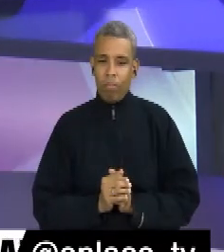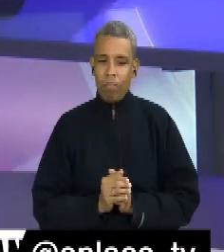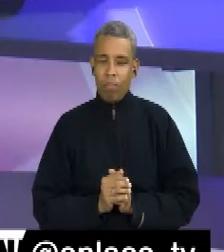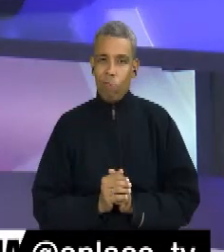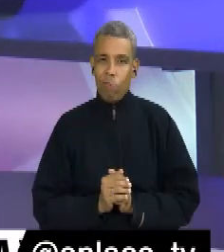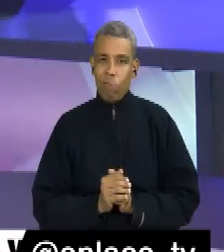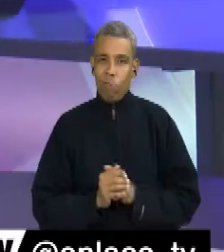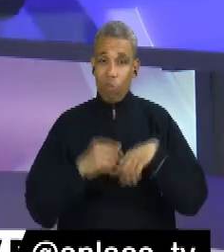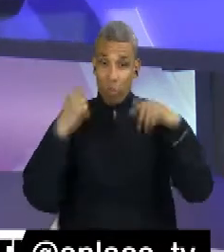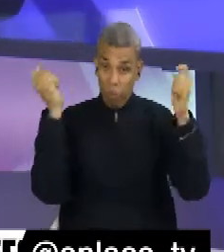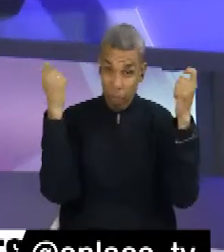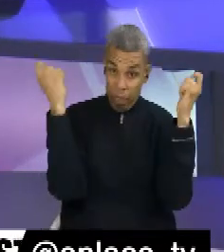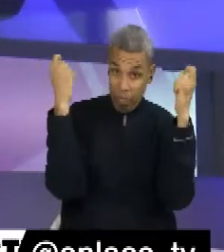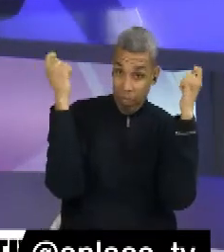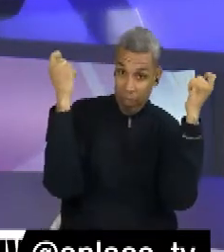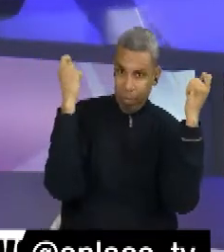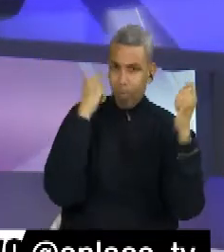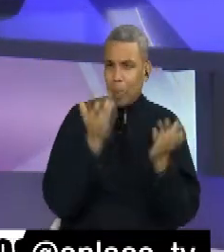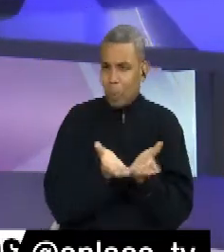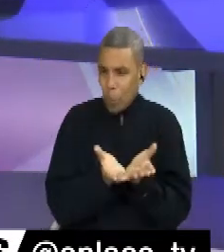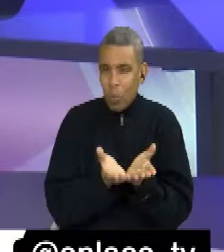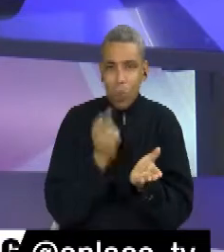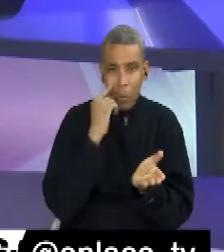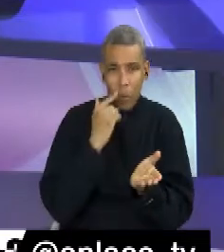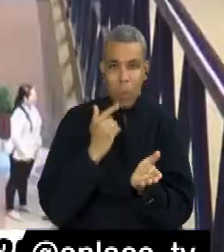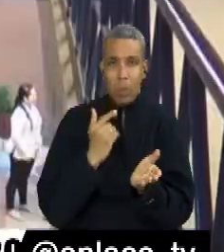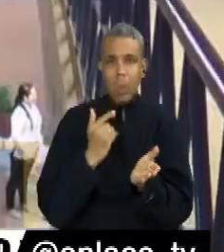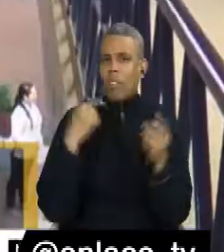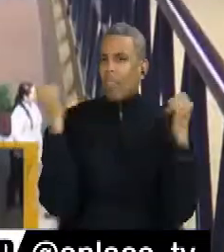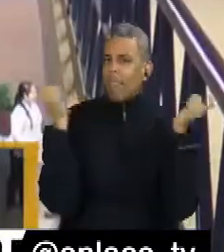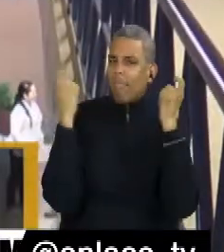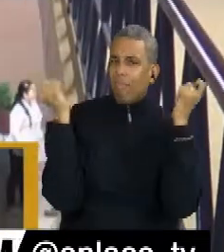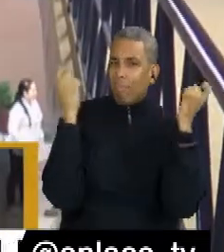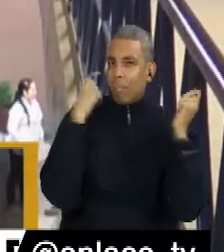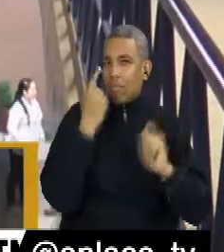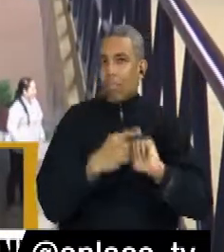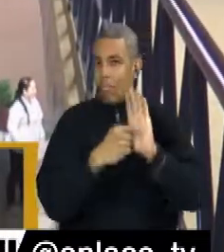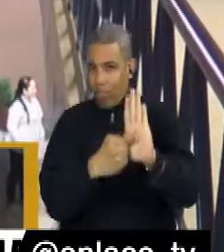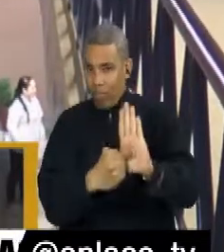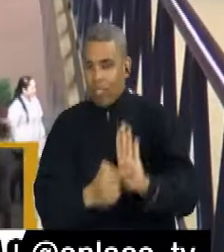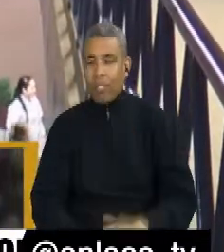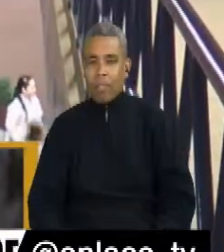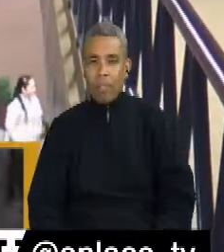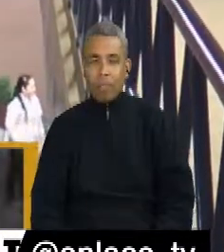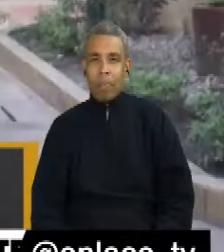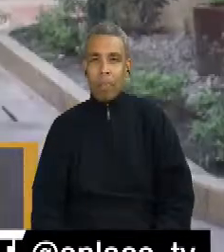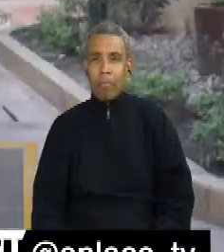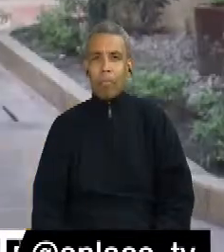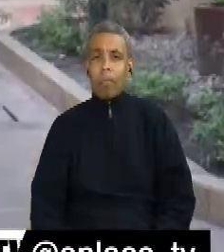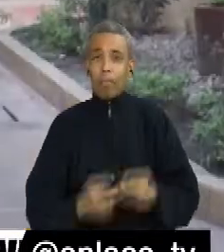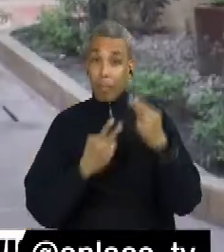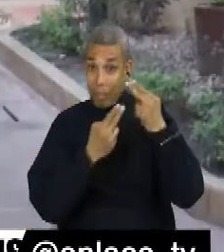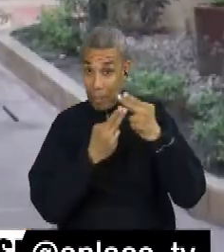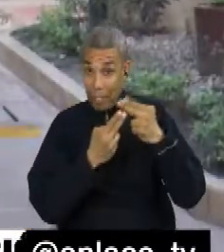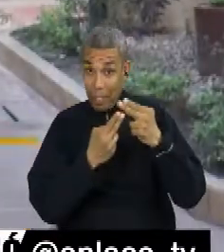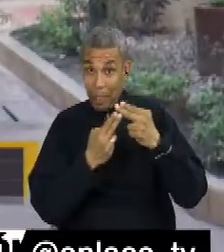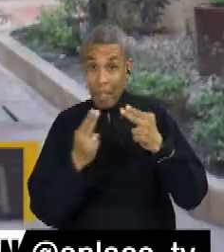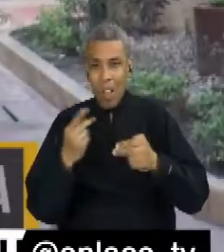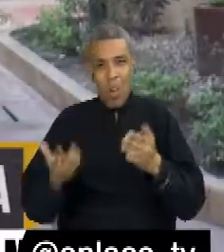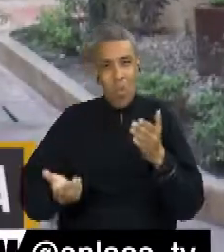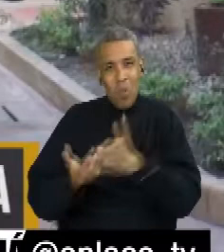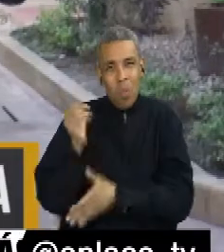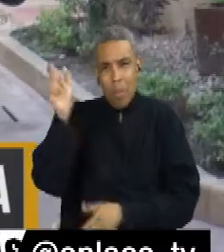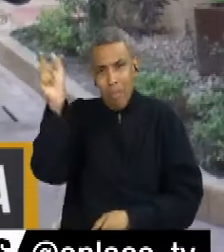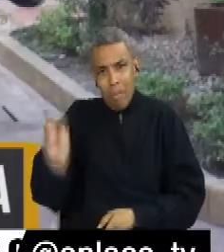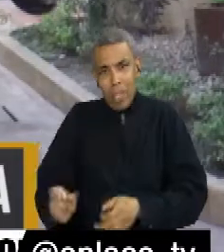oferta educativa cerrada el pasado 22 de mayo. El Servicio Nacional de Aprendizaje SENA cuenta con nuevo subdirector en la ciudad. Se